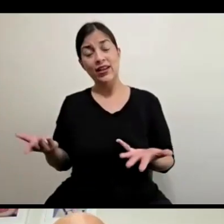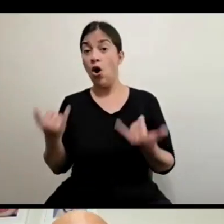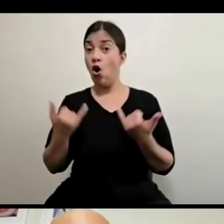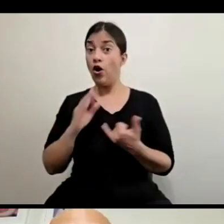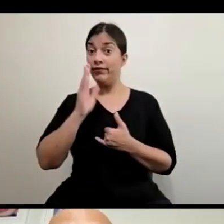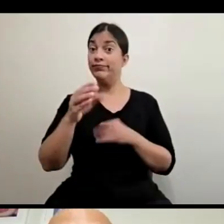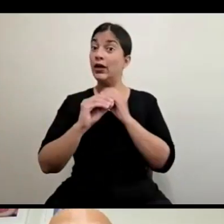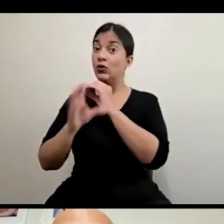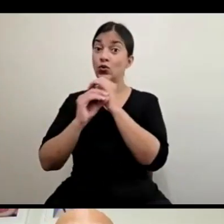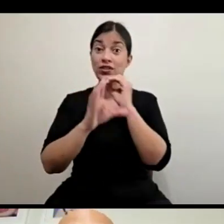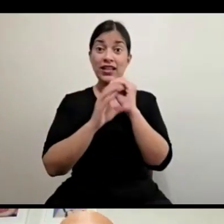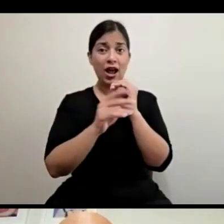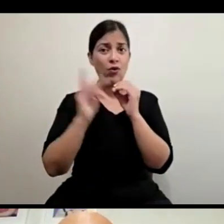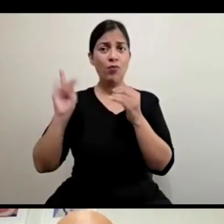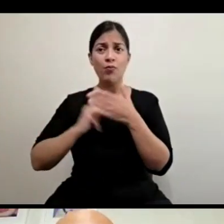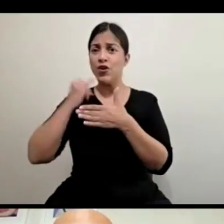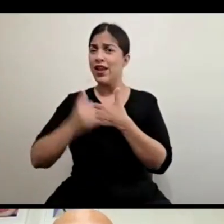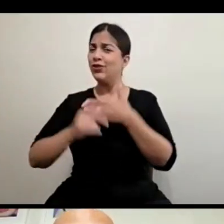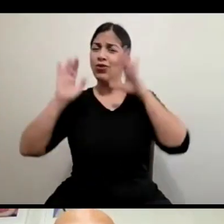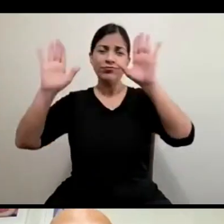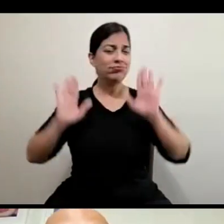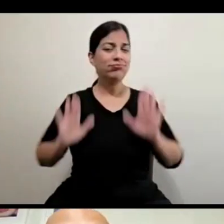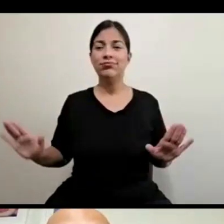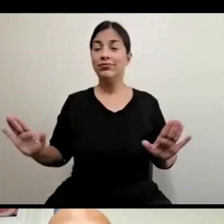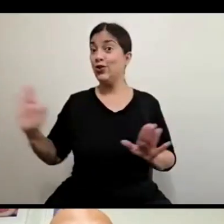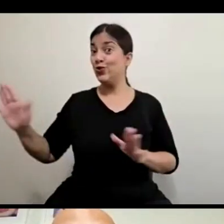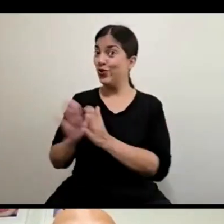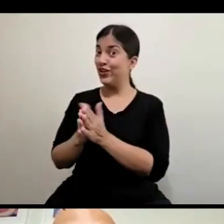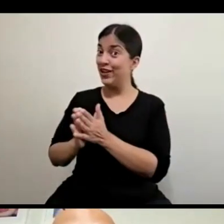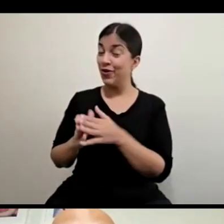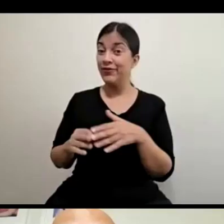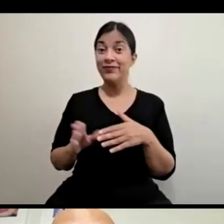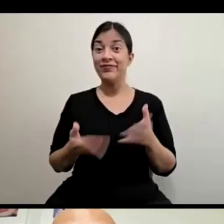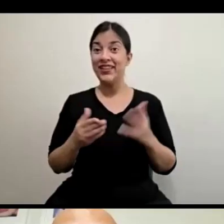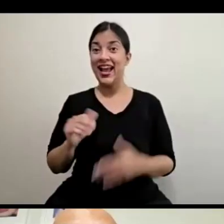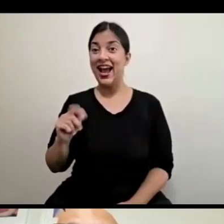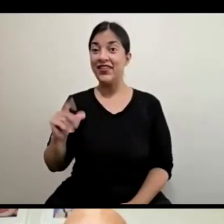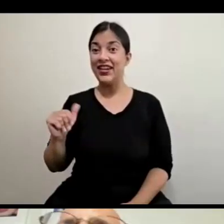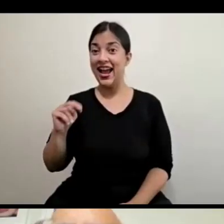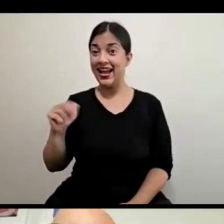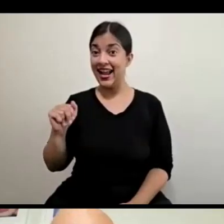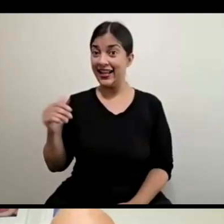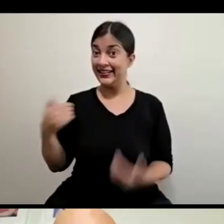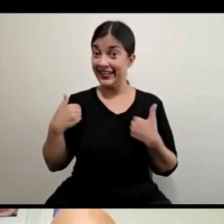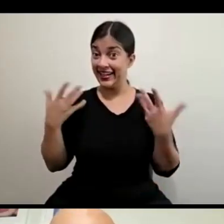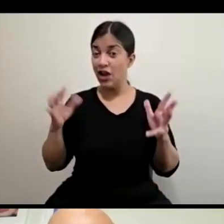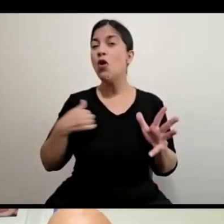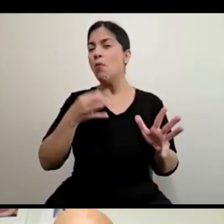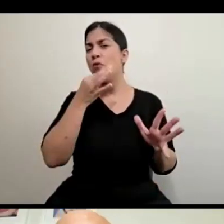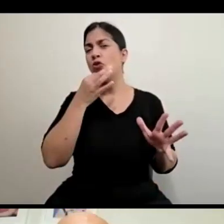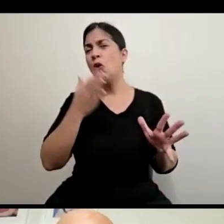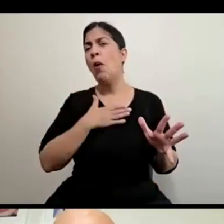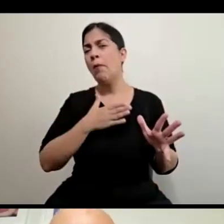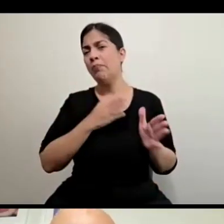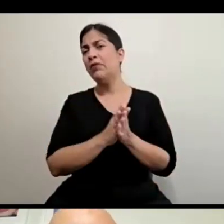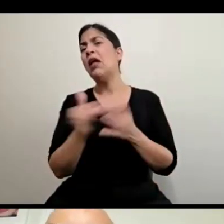es su libro. Míralo ahí, lo tiene Adriana Pantoja, ya lo tiene, ya yo tendré mi copia pronto,